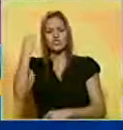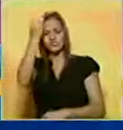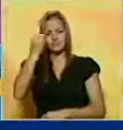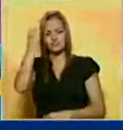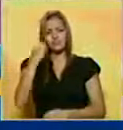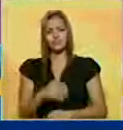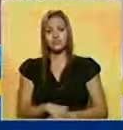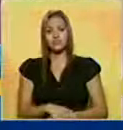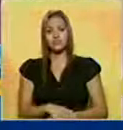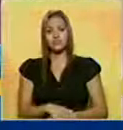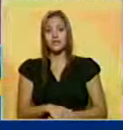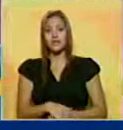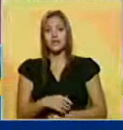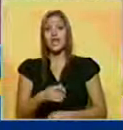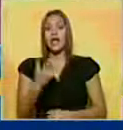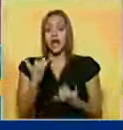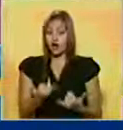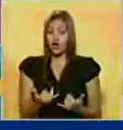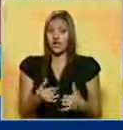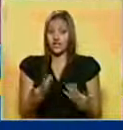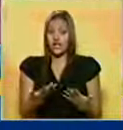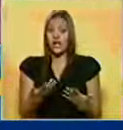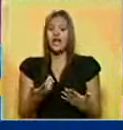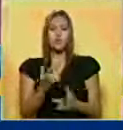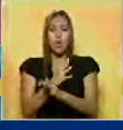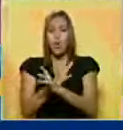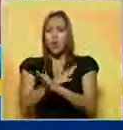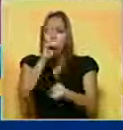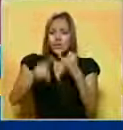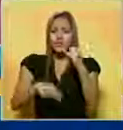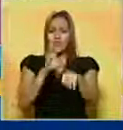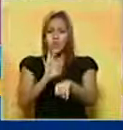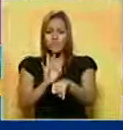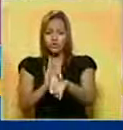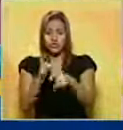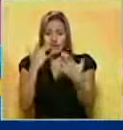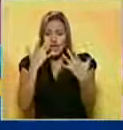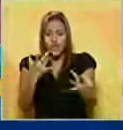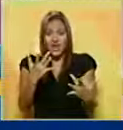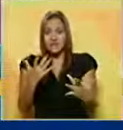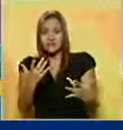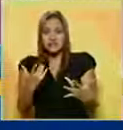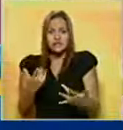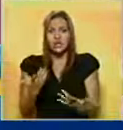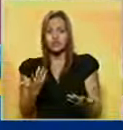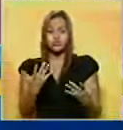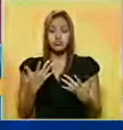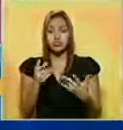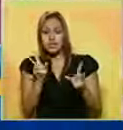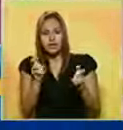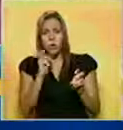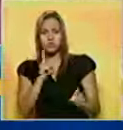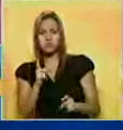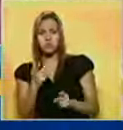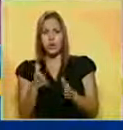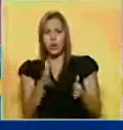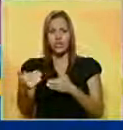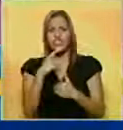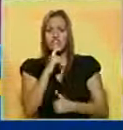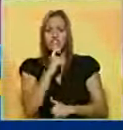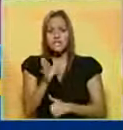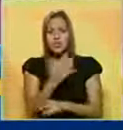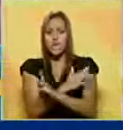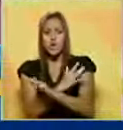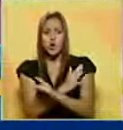jugadores, respeto hacia Perú y a Macallán, nos pelearon el partido hasta el último minuto. Ellos vienen viviendo circunstancias también muy extrañas, muy